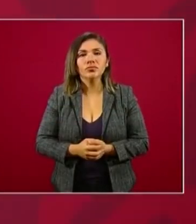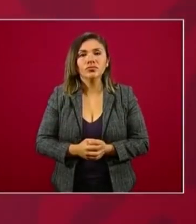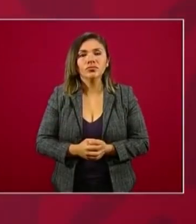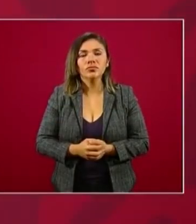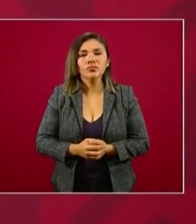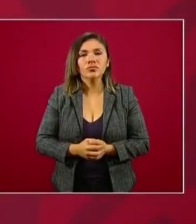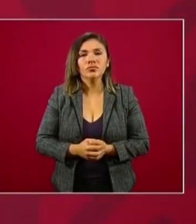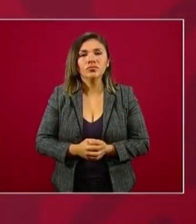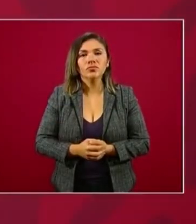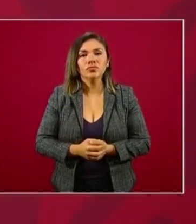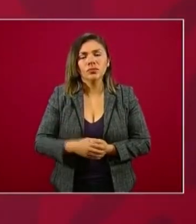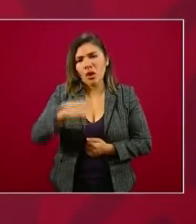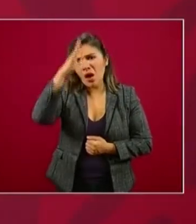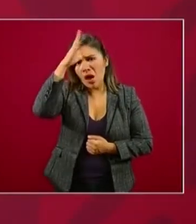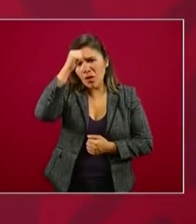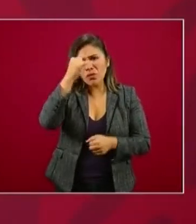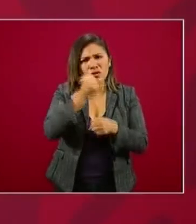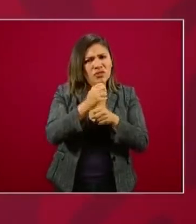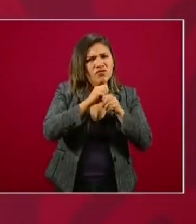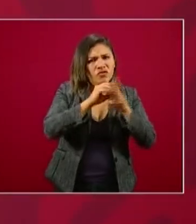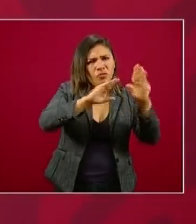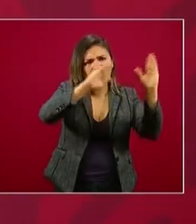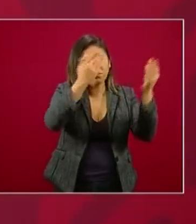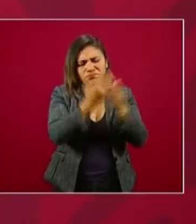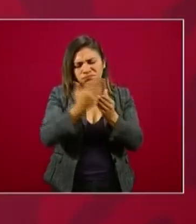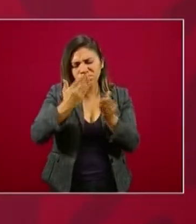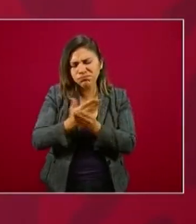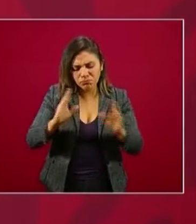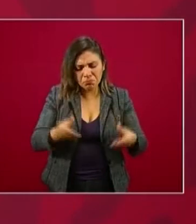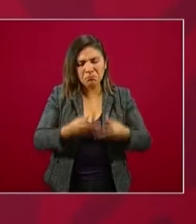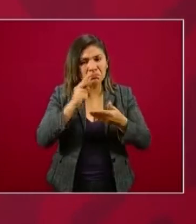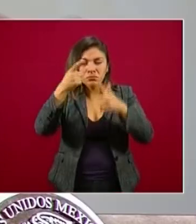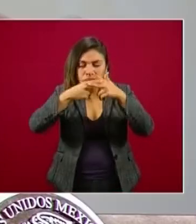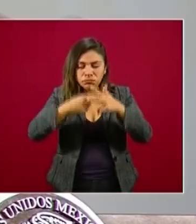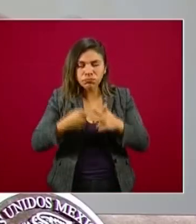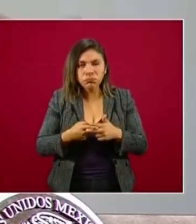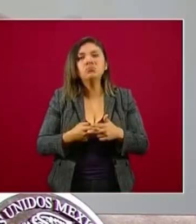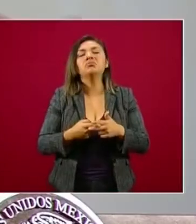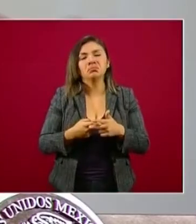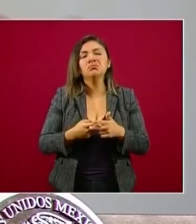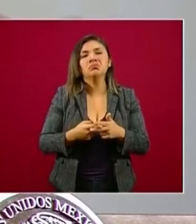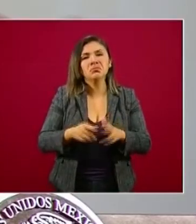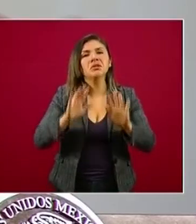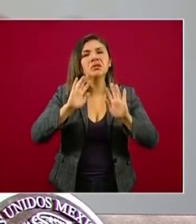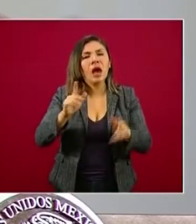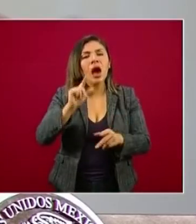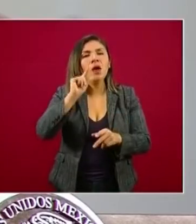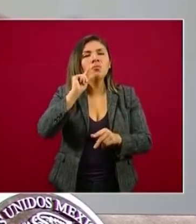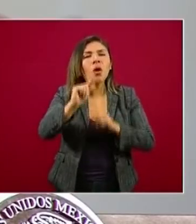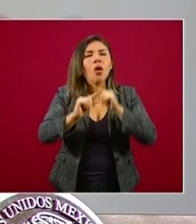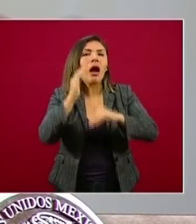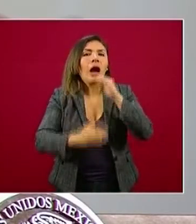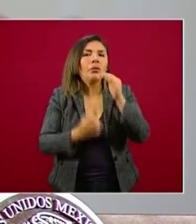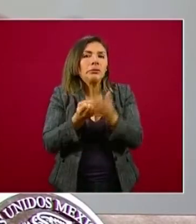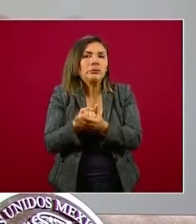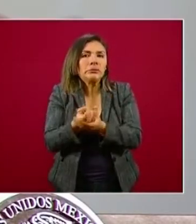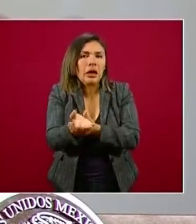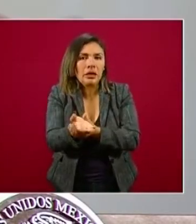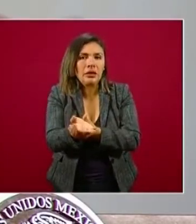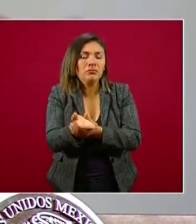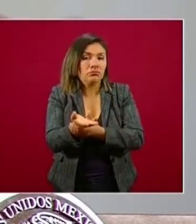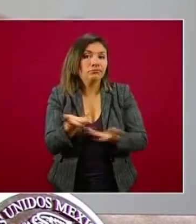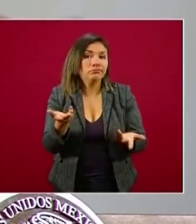acuerdo a los informes que tenemos a las proyecciones ya vamos de salida desde luego no